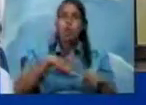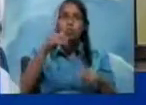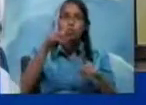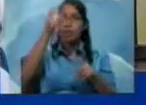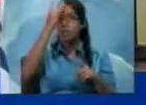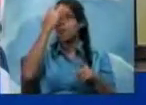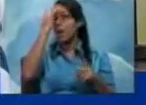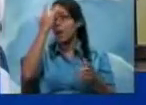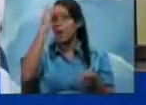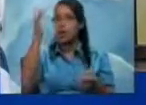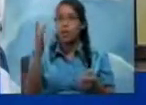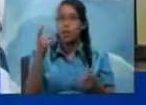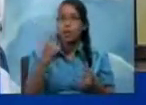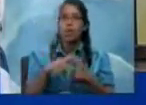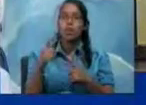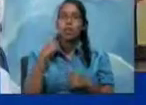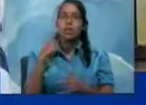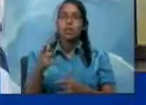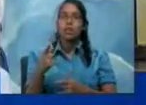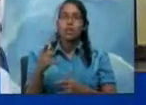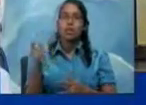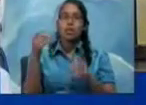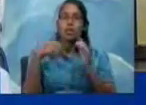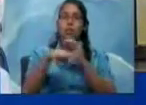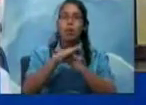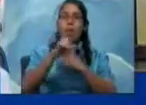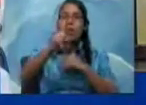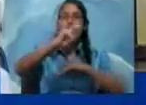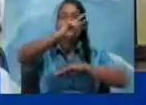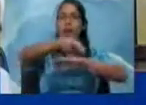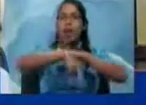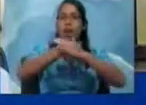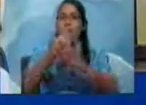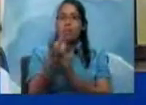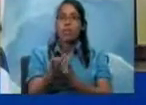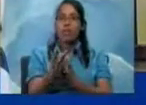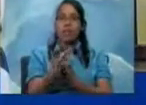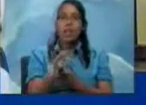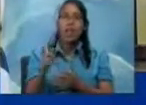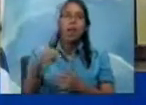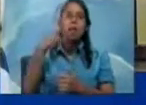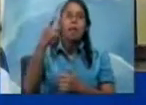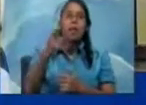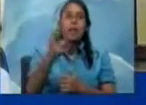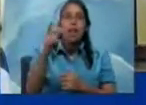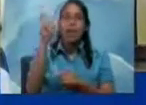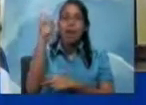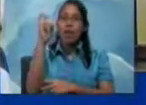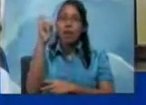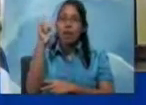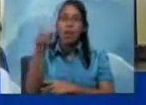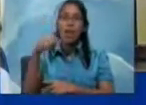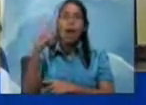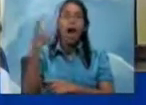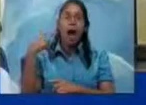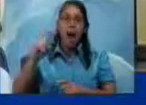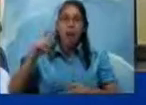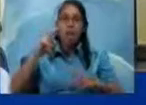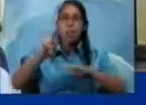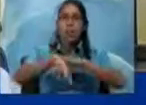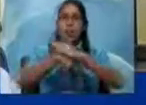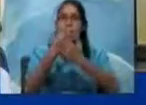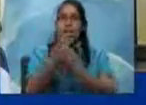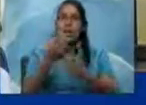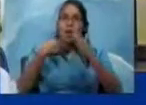pero si dice Vámonos a la vigilia mañana viernes hay vigilia Vámonos